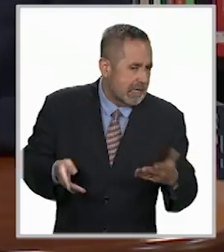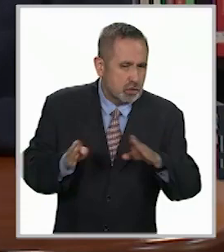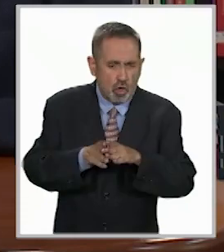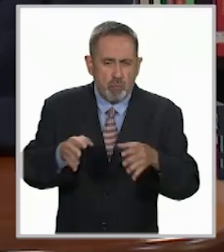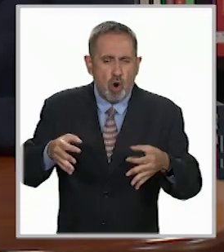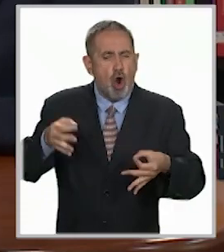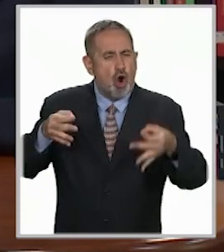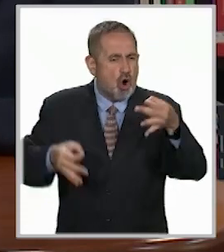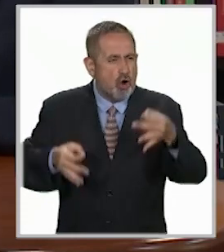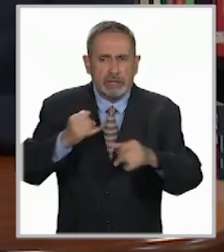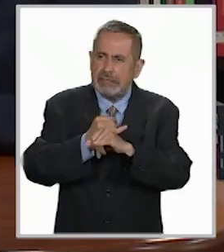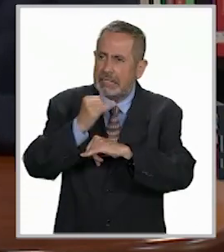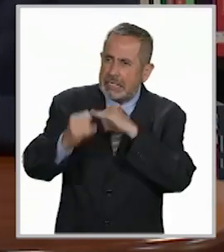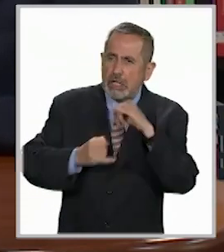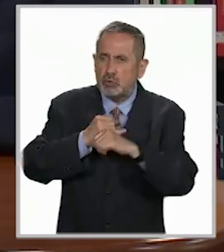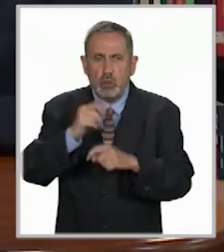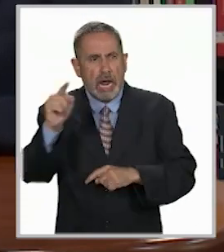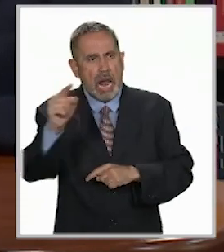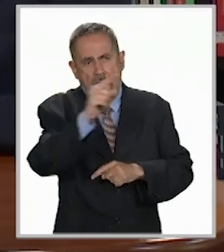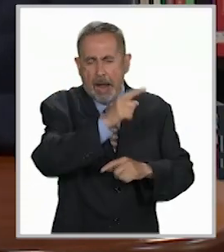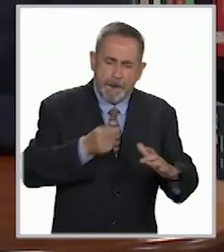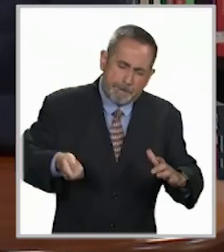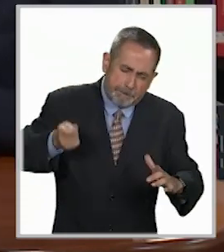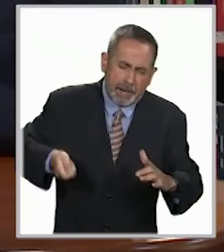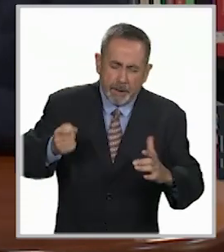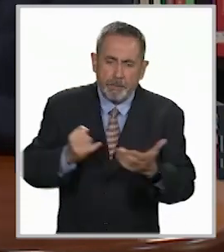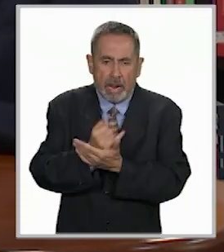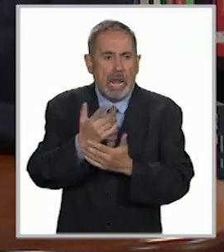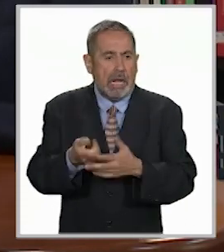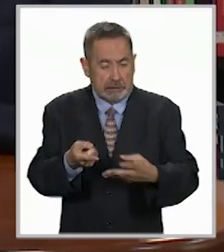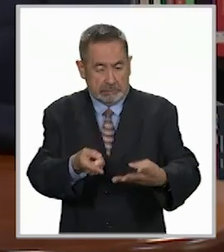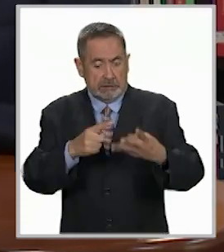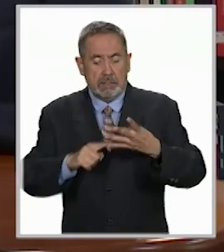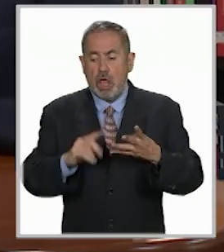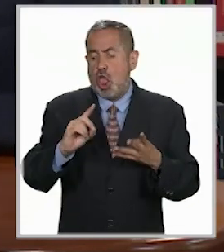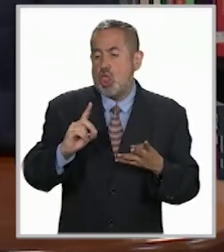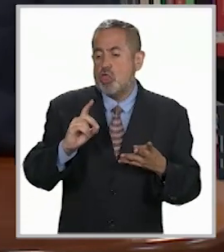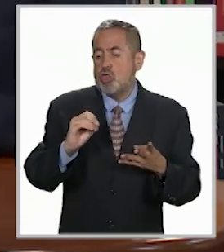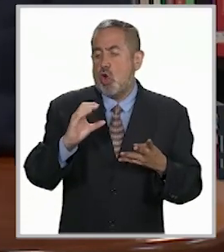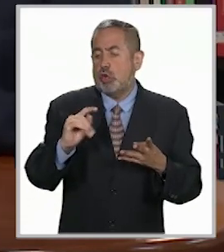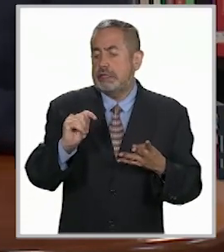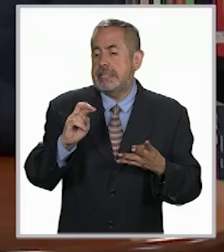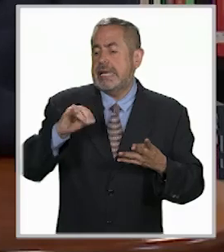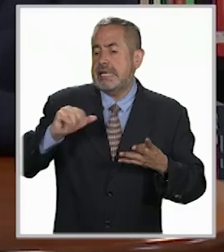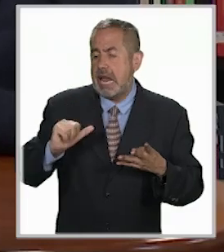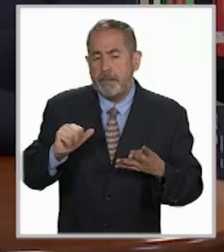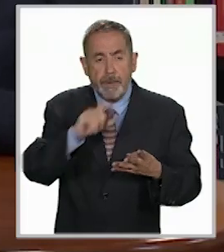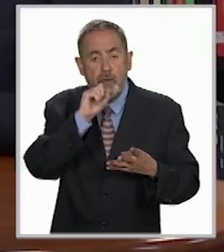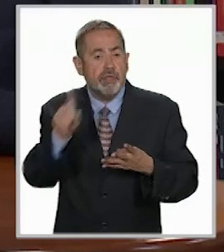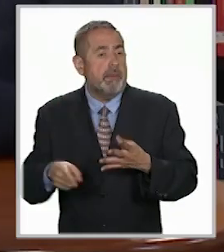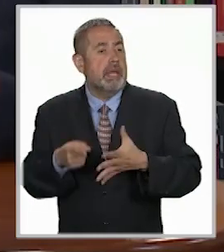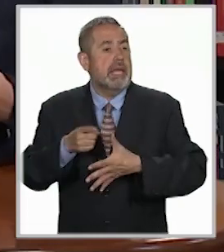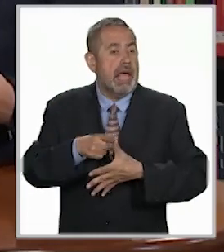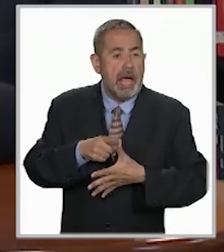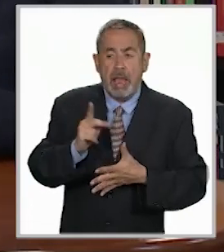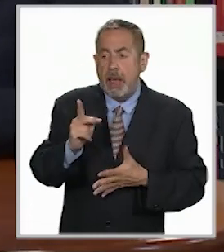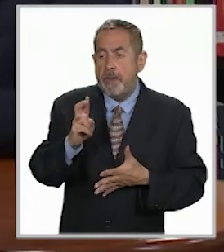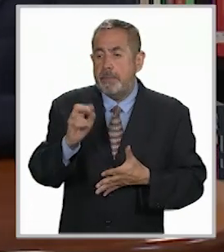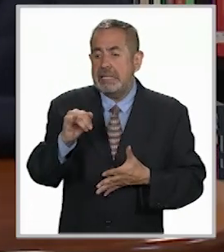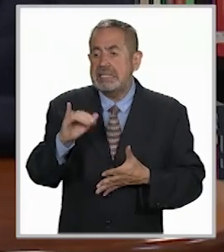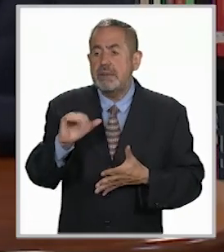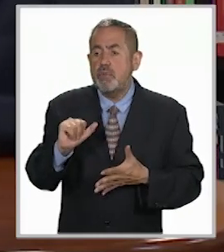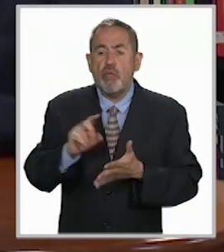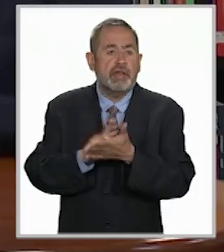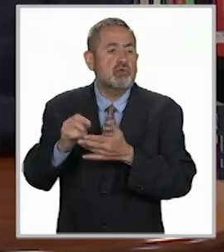aquí toda la labor de las cortes y tribunales internacionales, y la doctrina, pero también es importante mencionar que existen